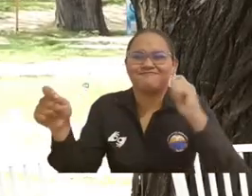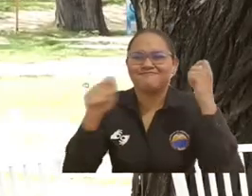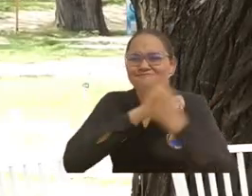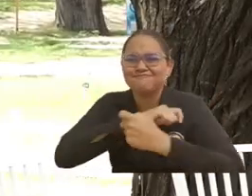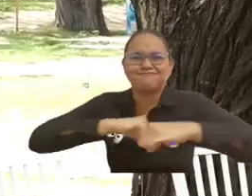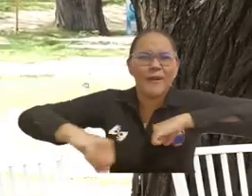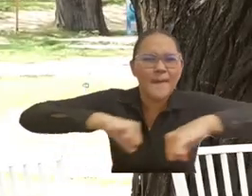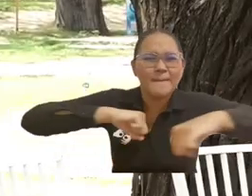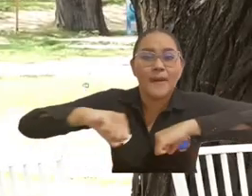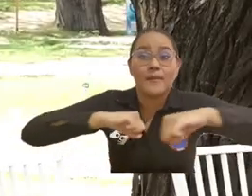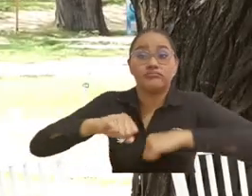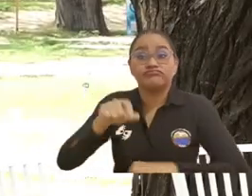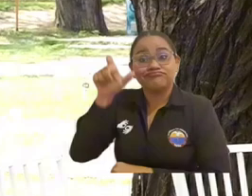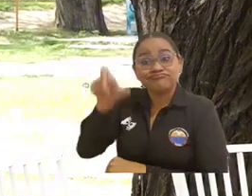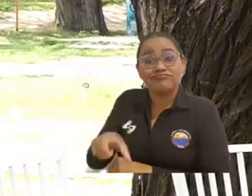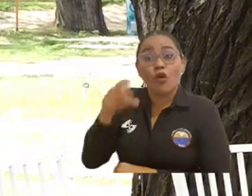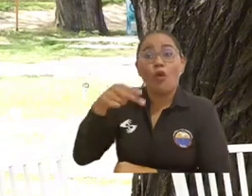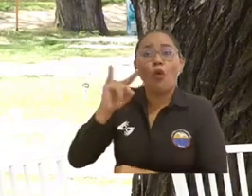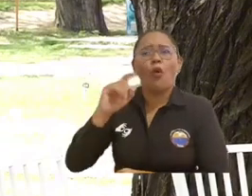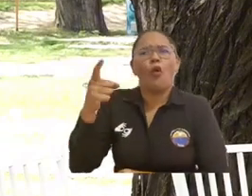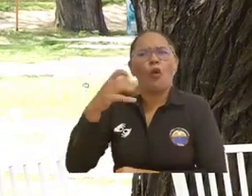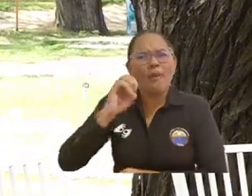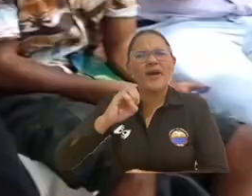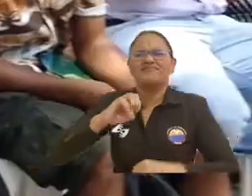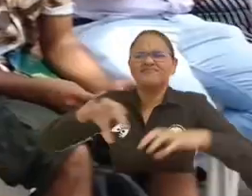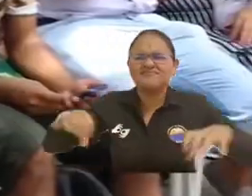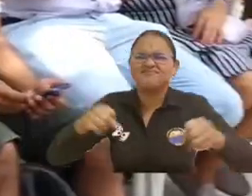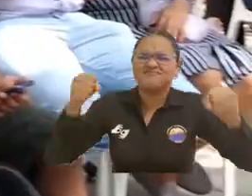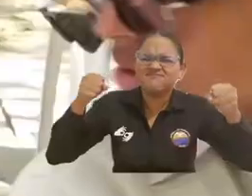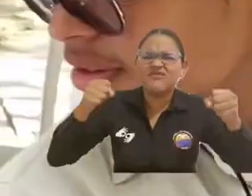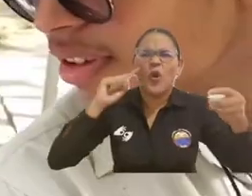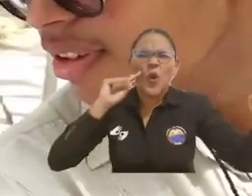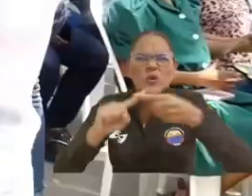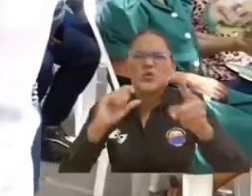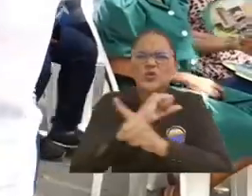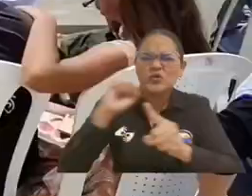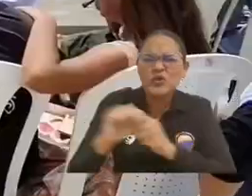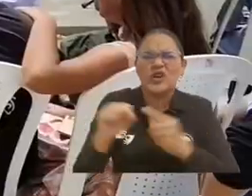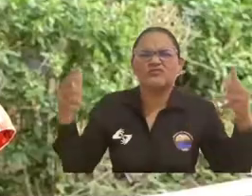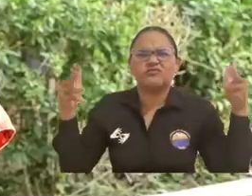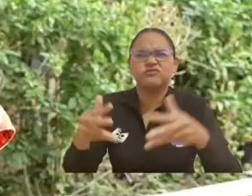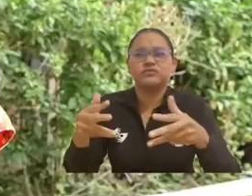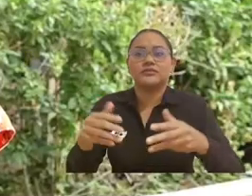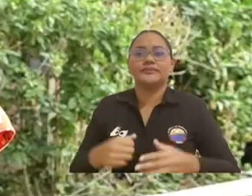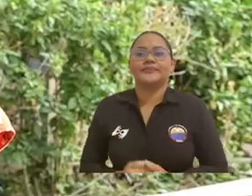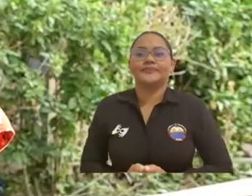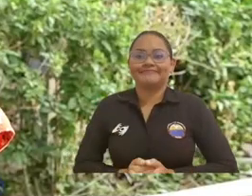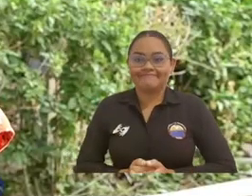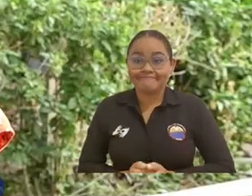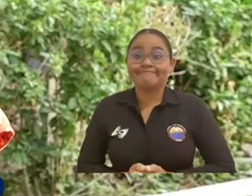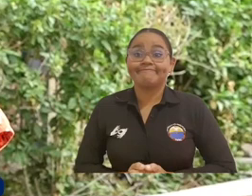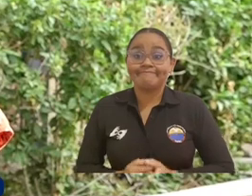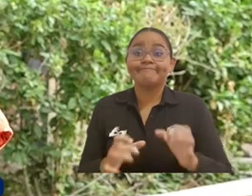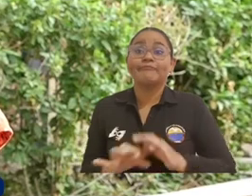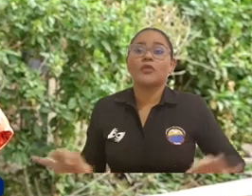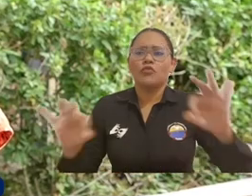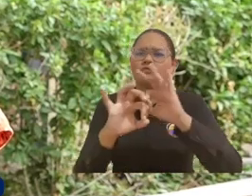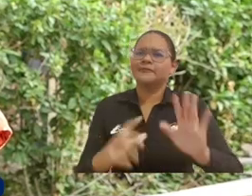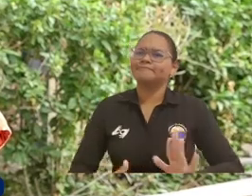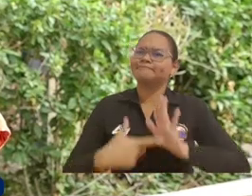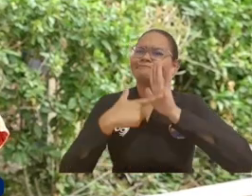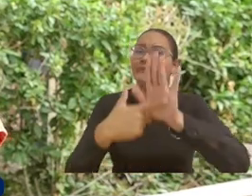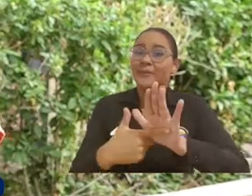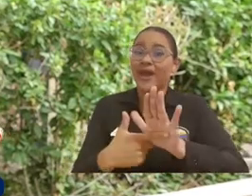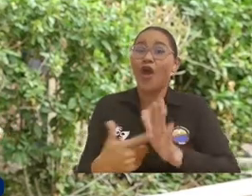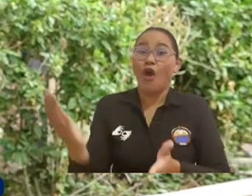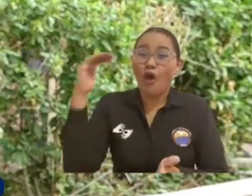Hugo. Hugo fue un activista de las luchas y las causas sociales. Y también levantando esa voz para que